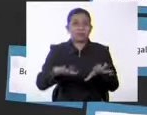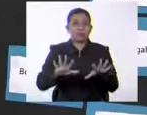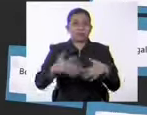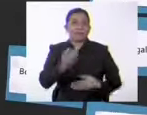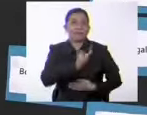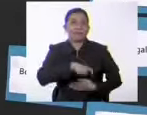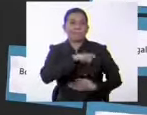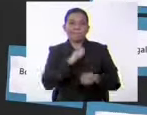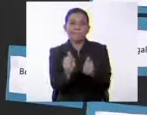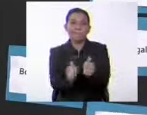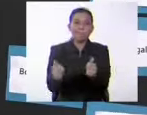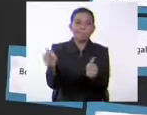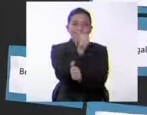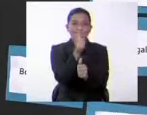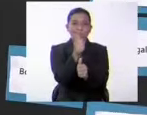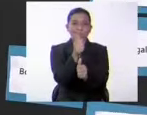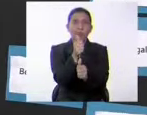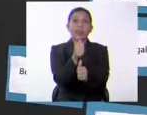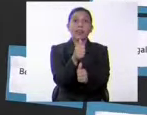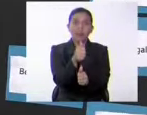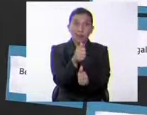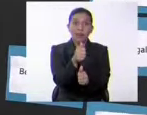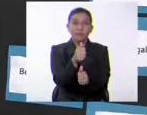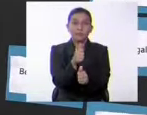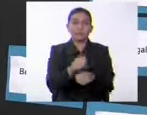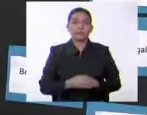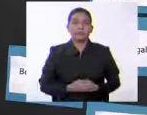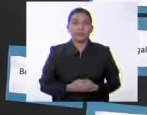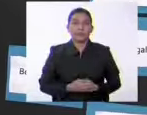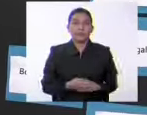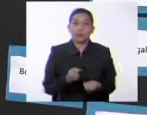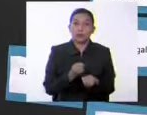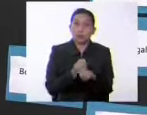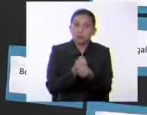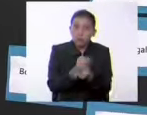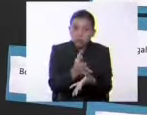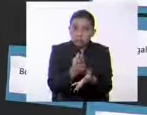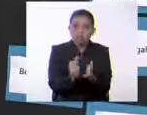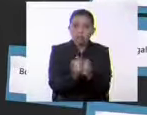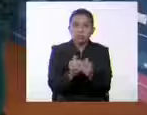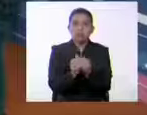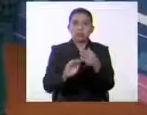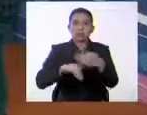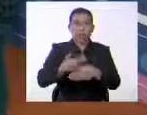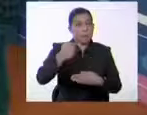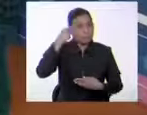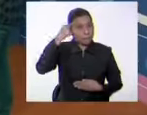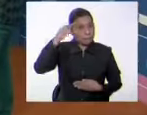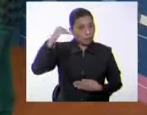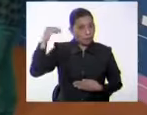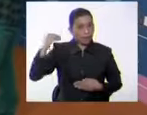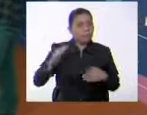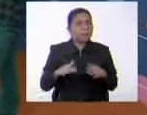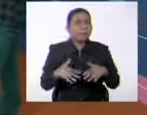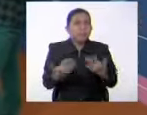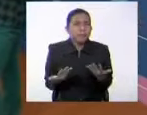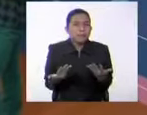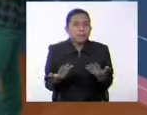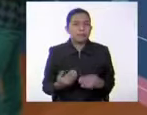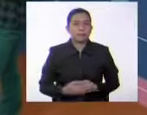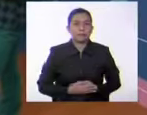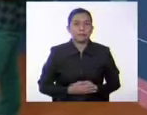¿verdad? Pero también vamos a hablar de consecuencias políticas. Si bien es cierto de que se supone de